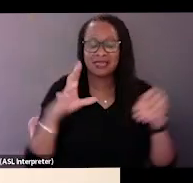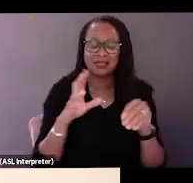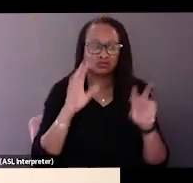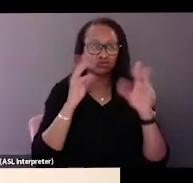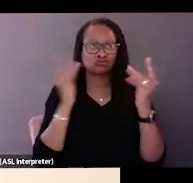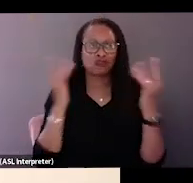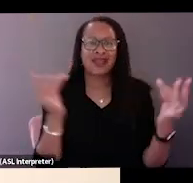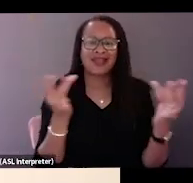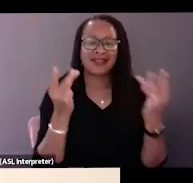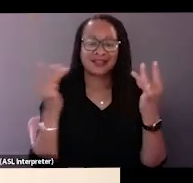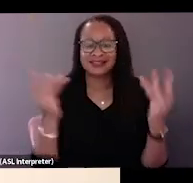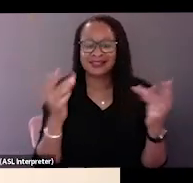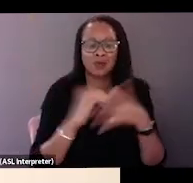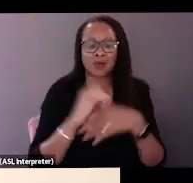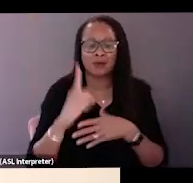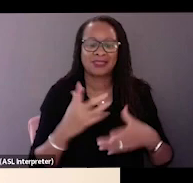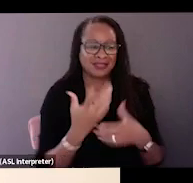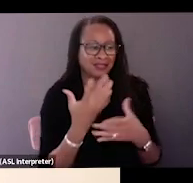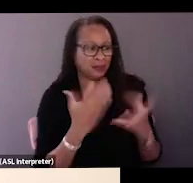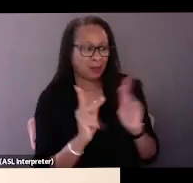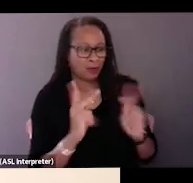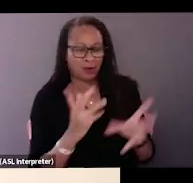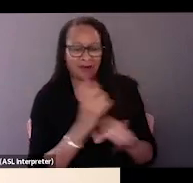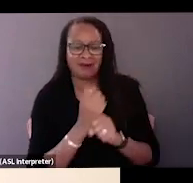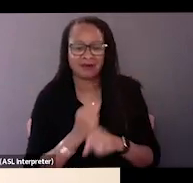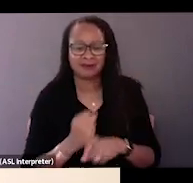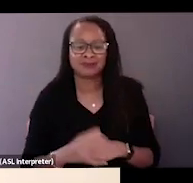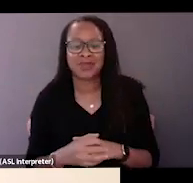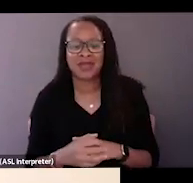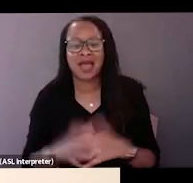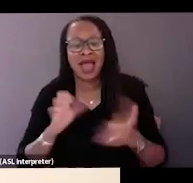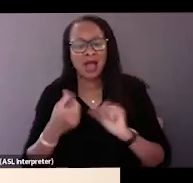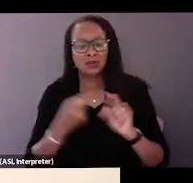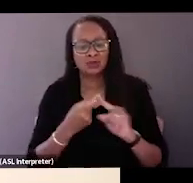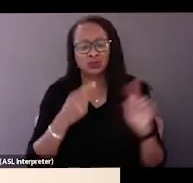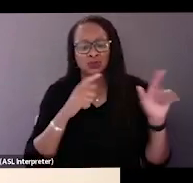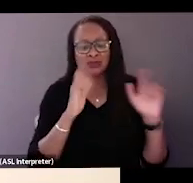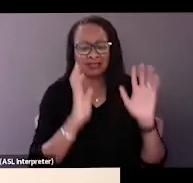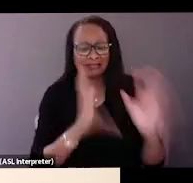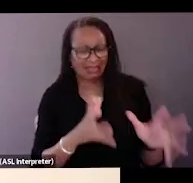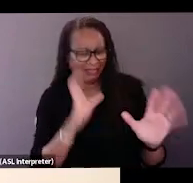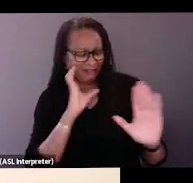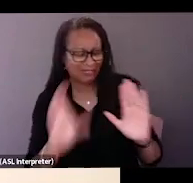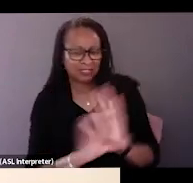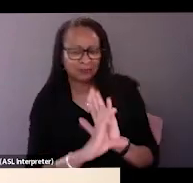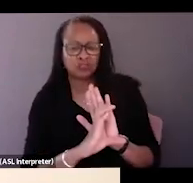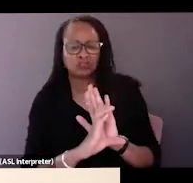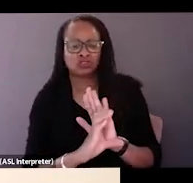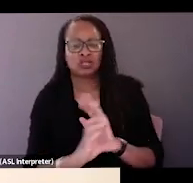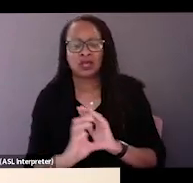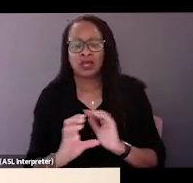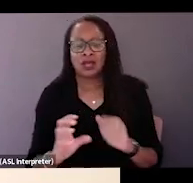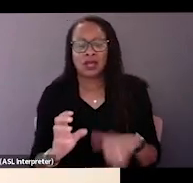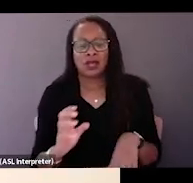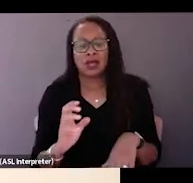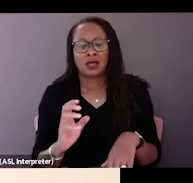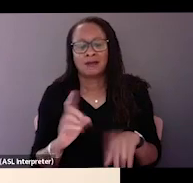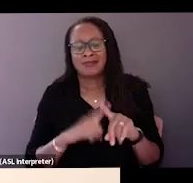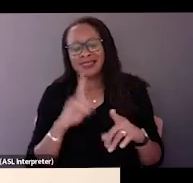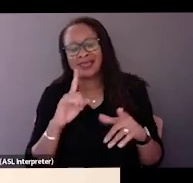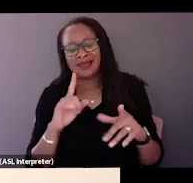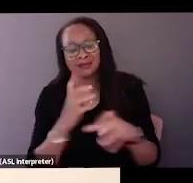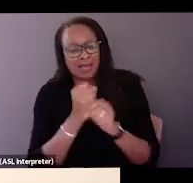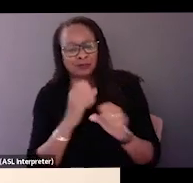este trance en que entraban las personas. ¿Cómo fotografiar esto? ¿Cómo dejar una